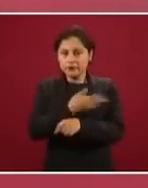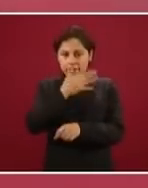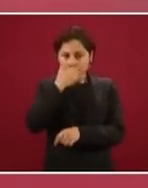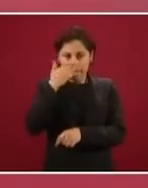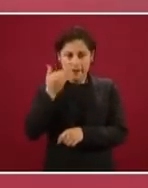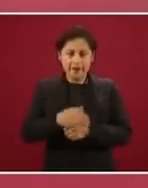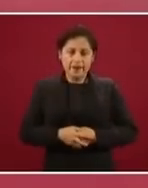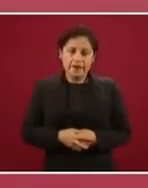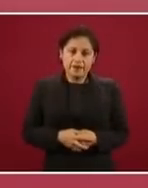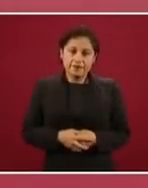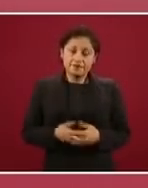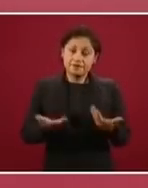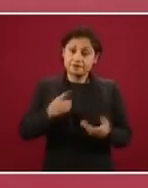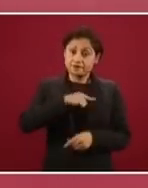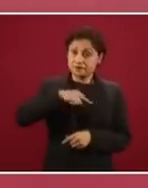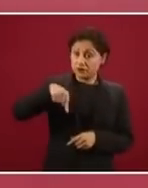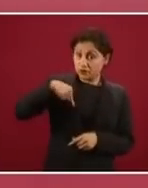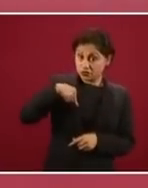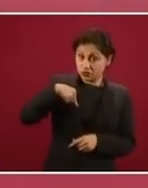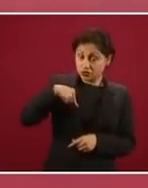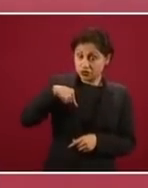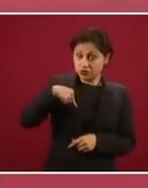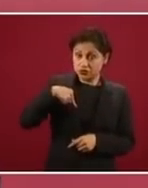y no vamos a hacer nada